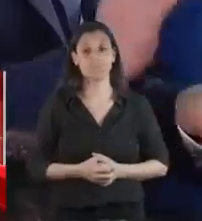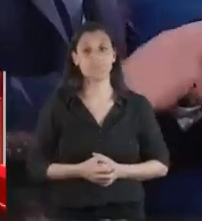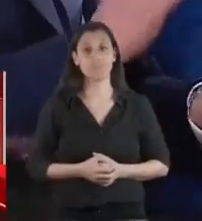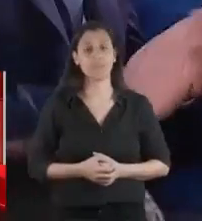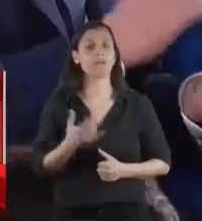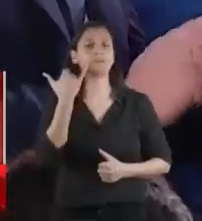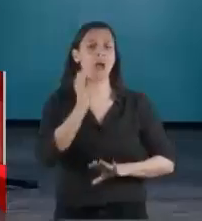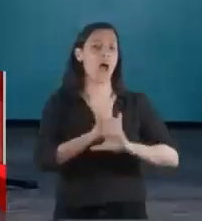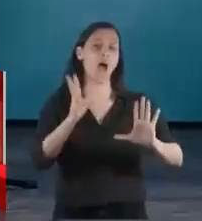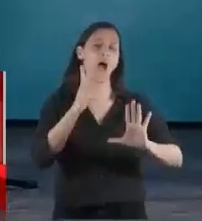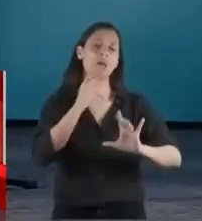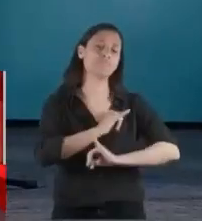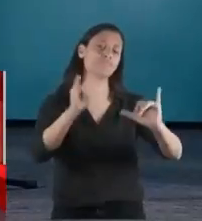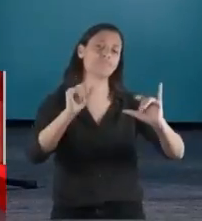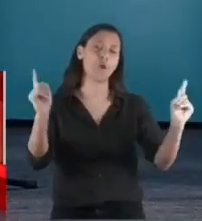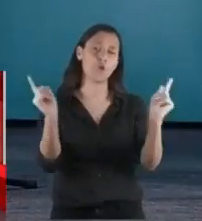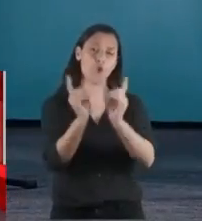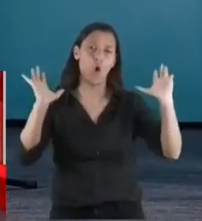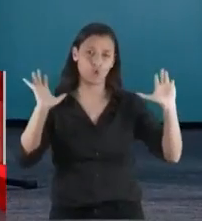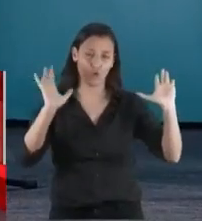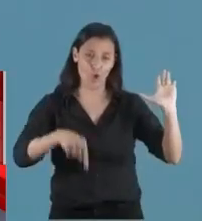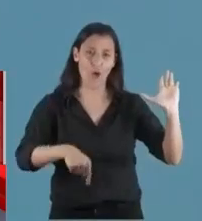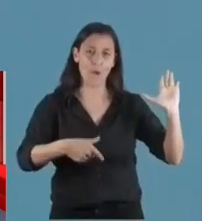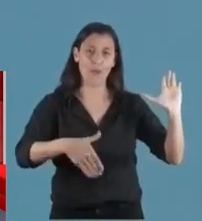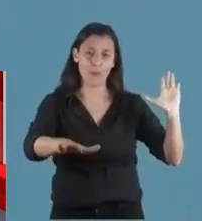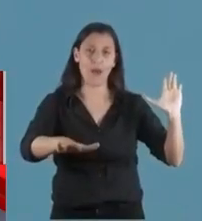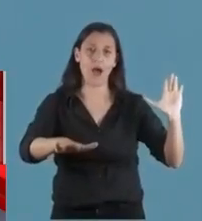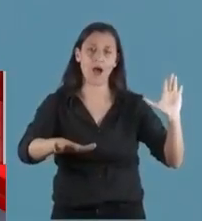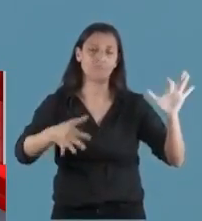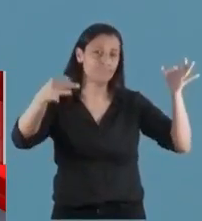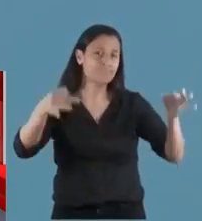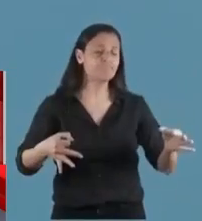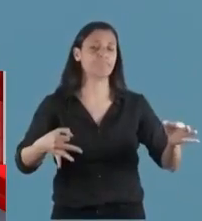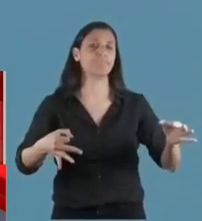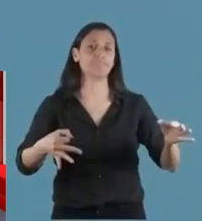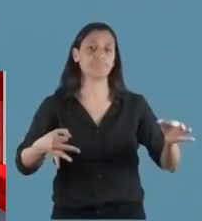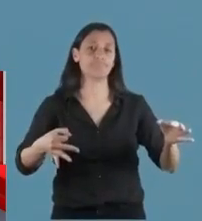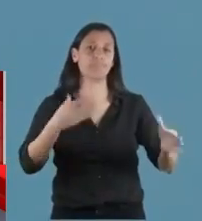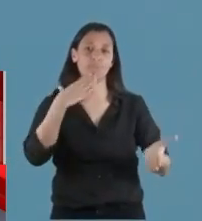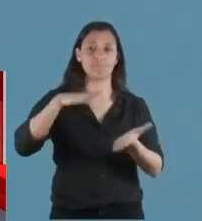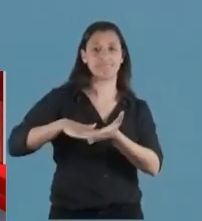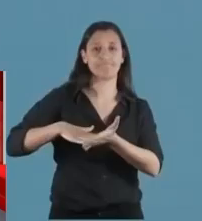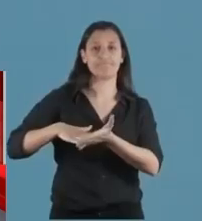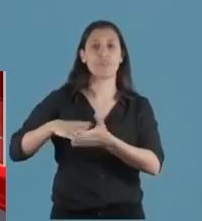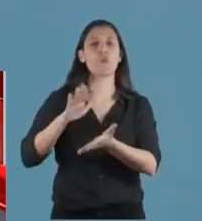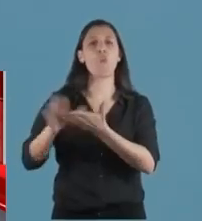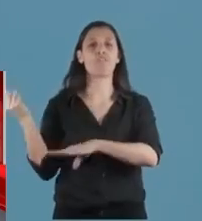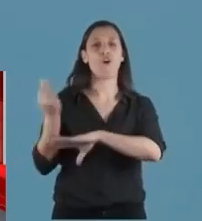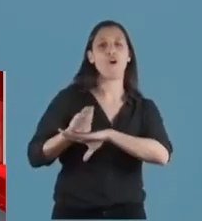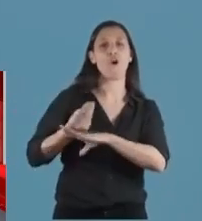dicho estas palabras breves, vamos a poner en funciones al nuevo ministro de Economía.